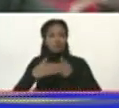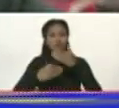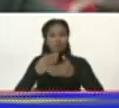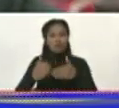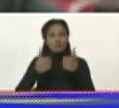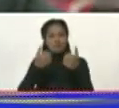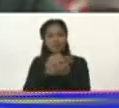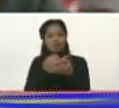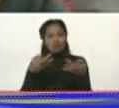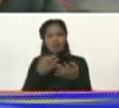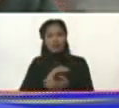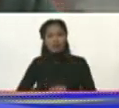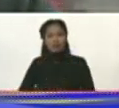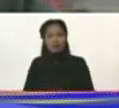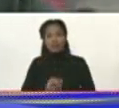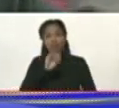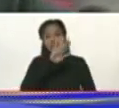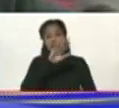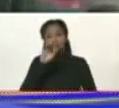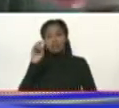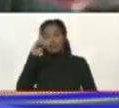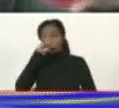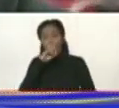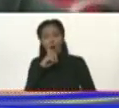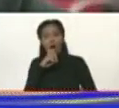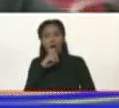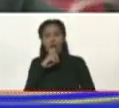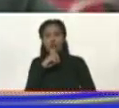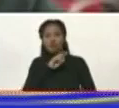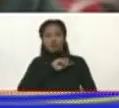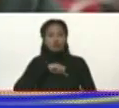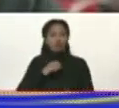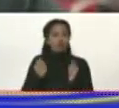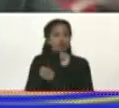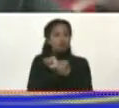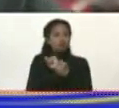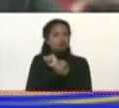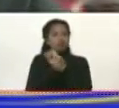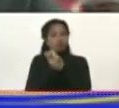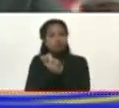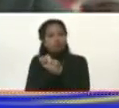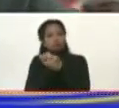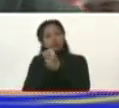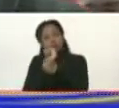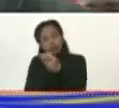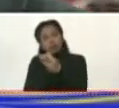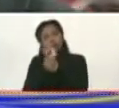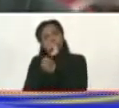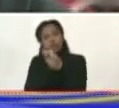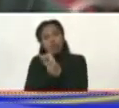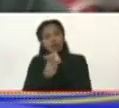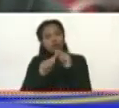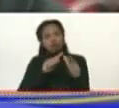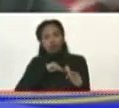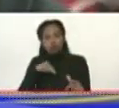muchísimo. 500 años de esclavitud, después de peonaje, no